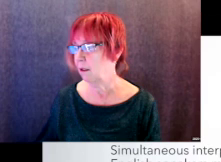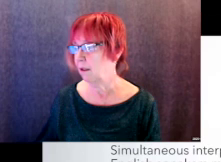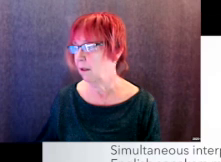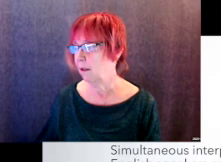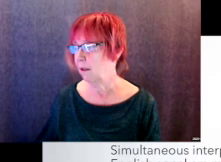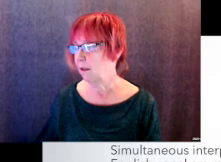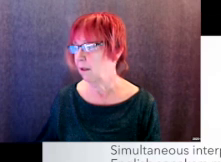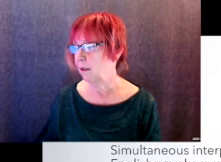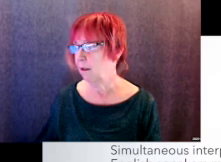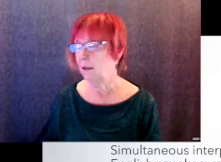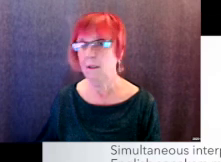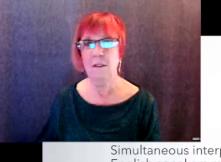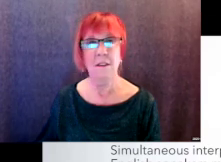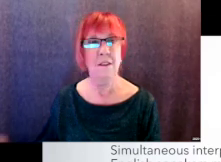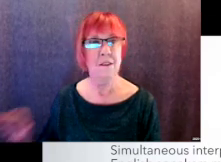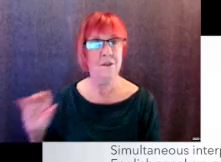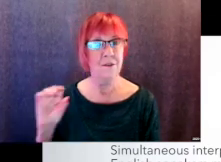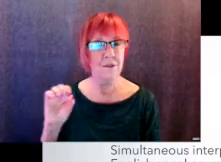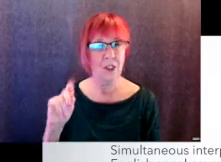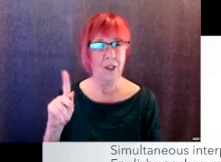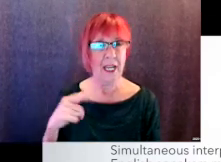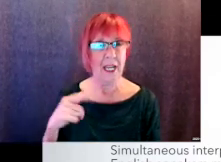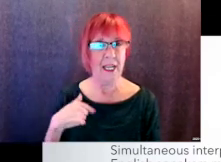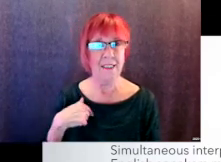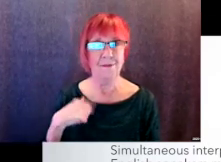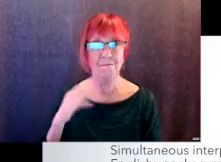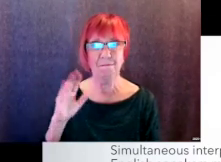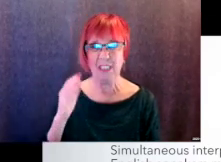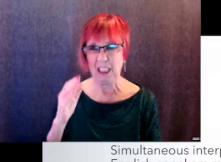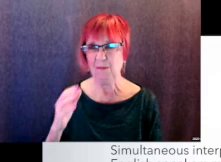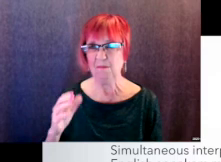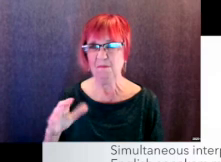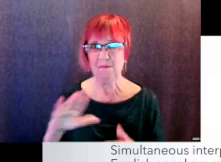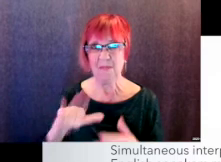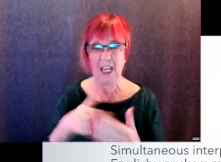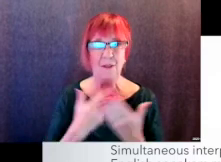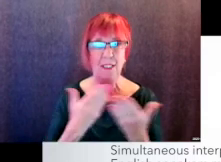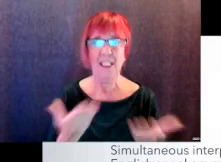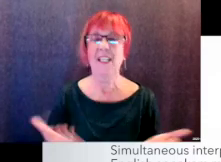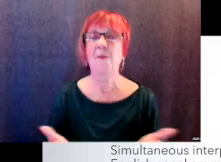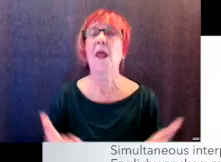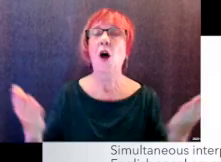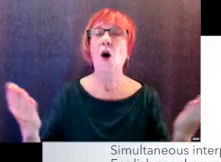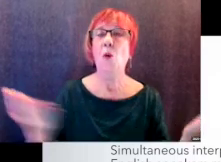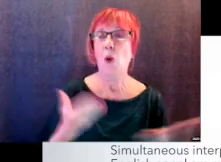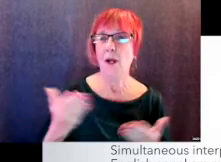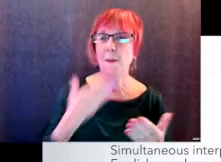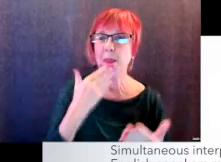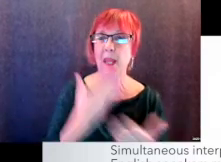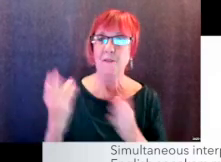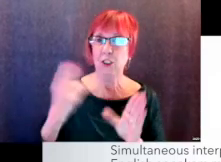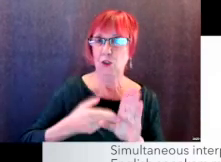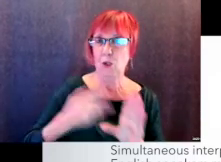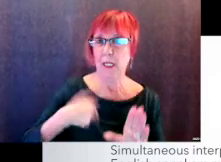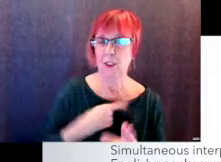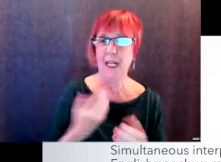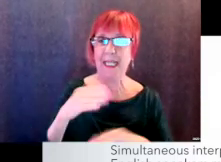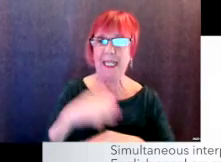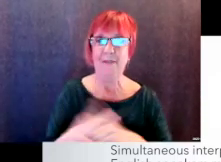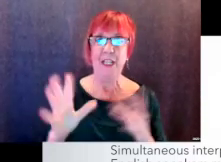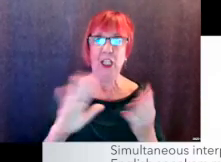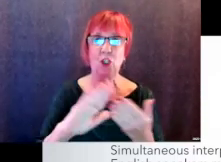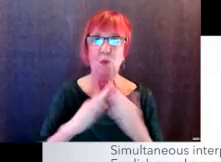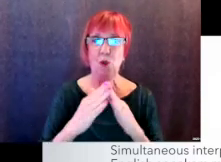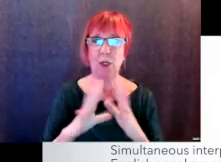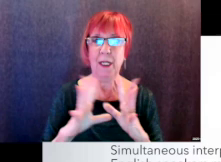3 puntos, elegir su lenguaje, español, pero aquí tiene que apretar el botón azul que